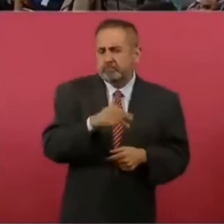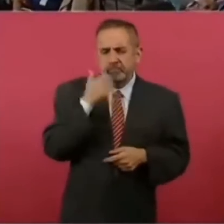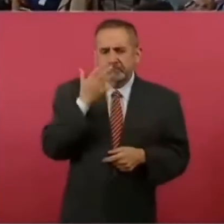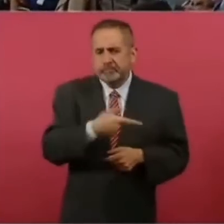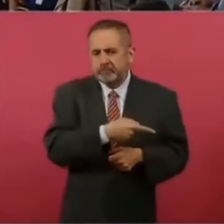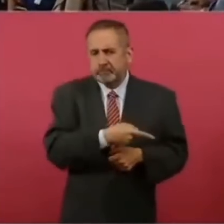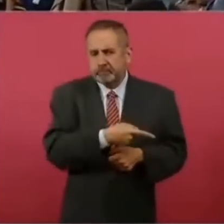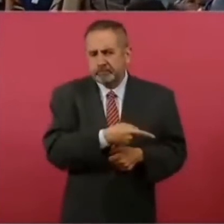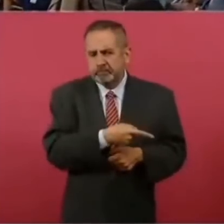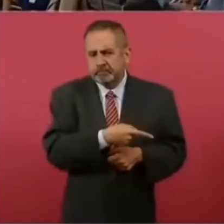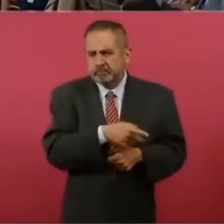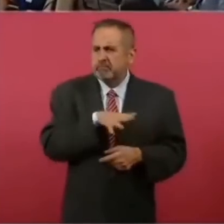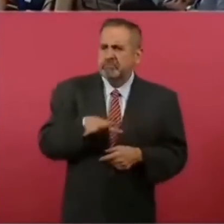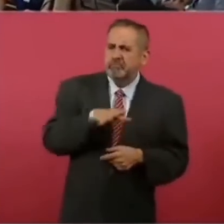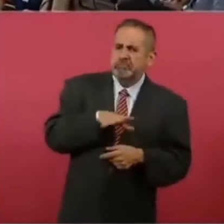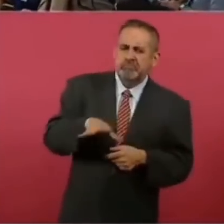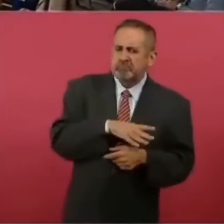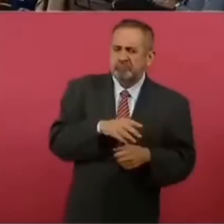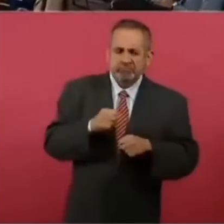Se aferran.